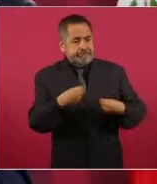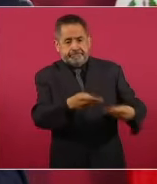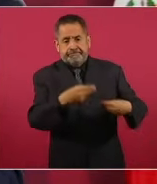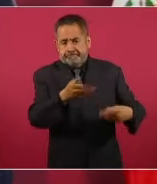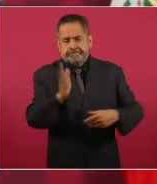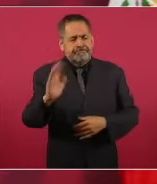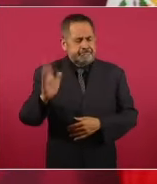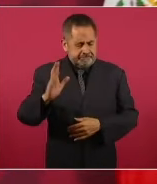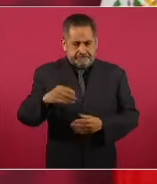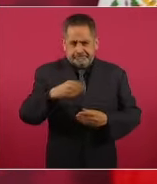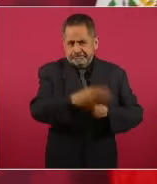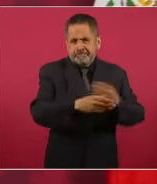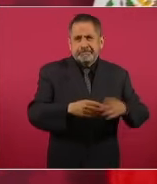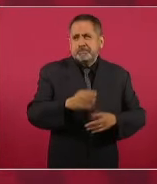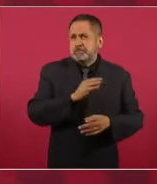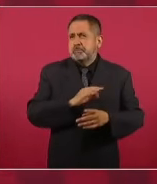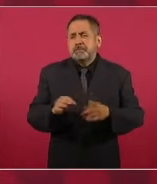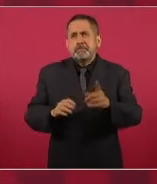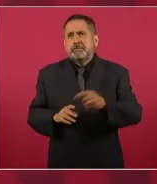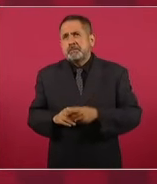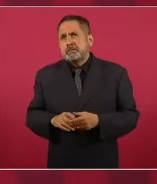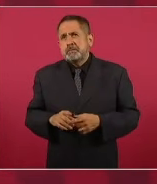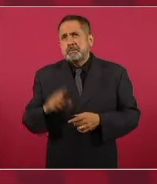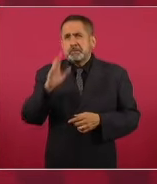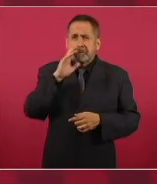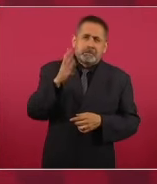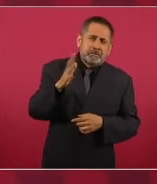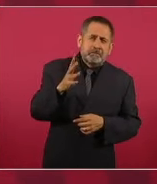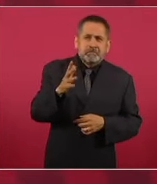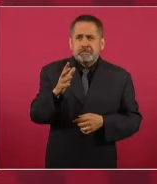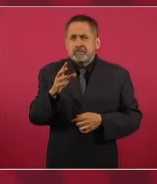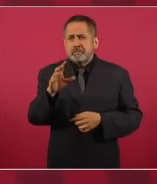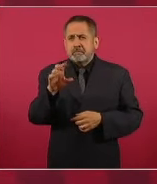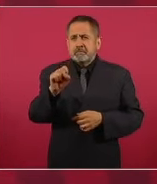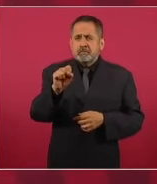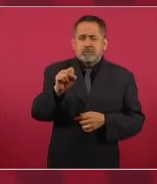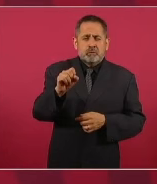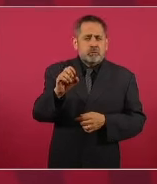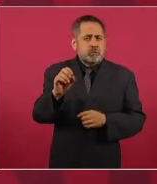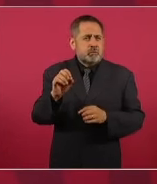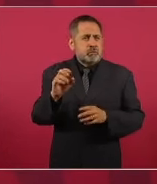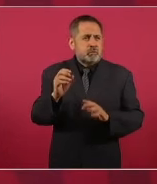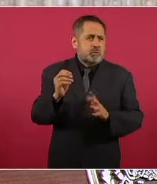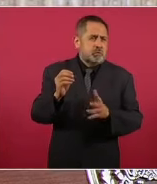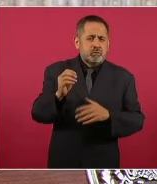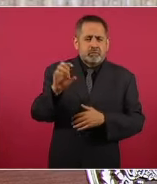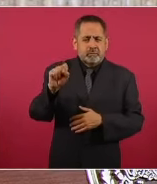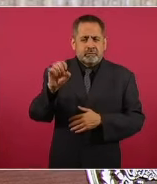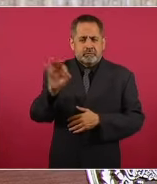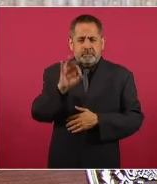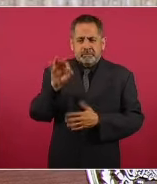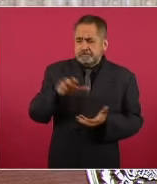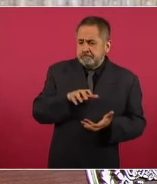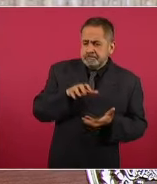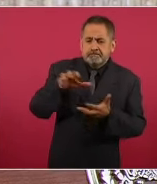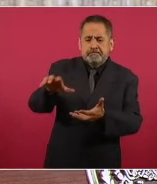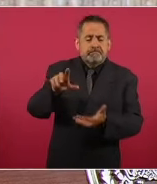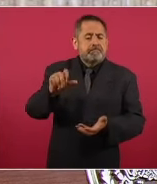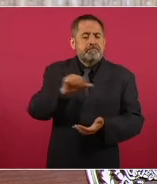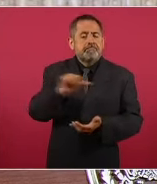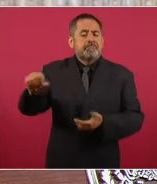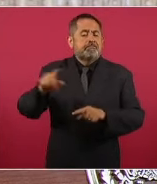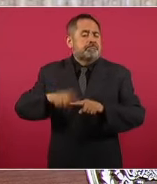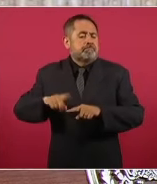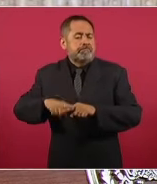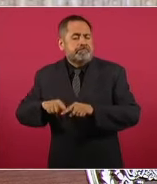llevar como el 50-60% de entrega de fertilizantes gratuitos